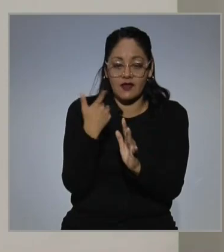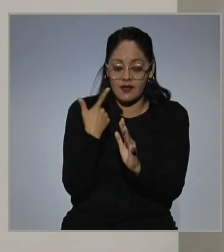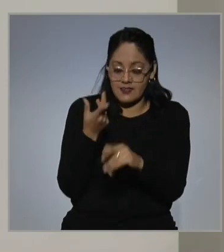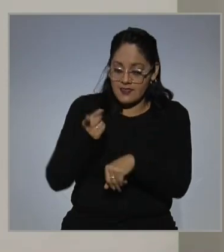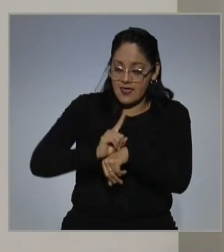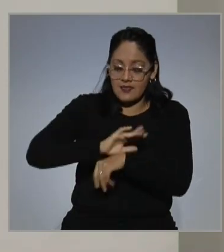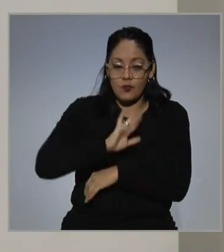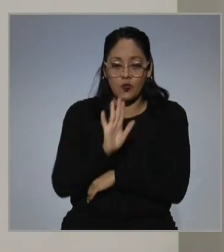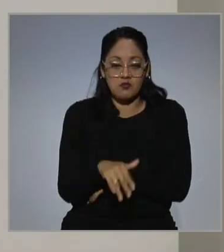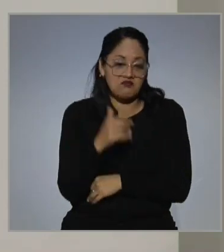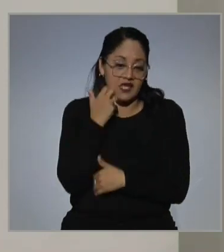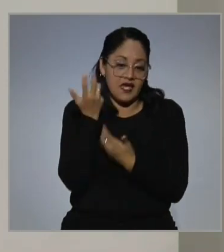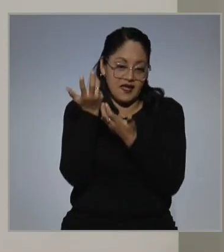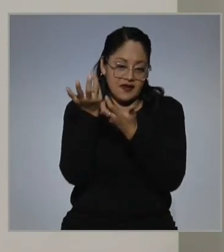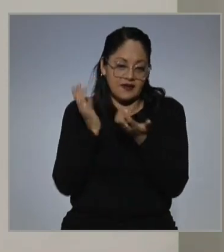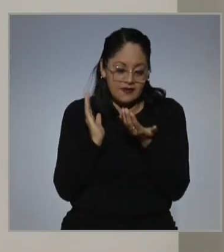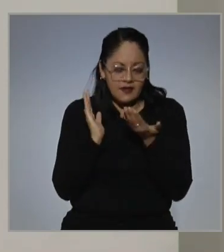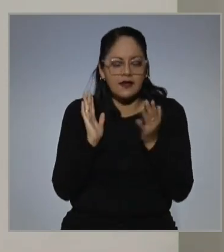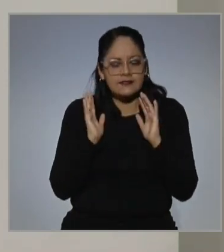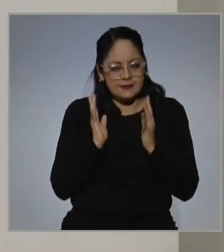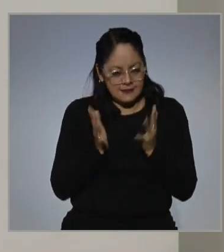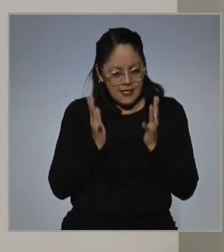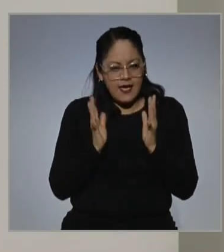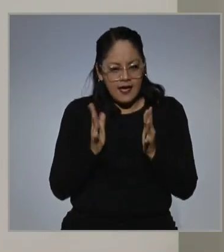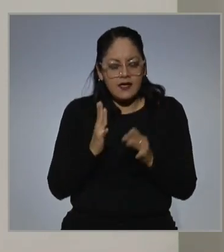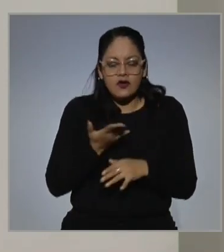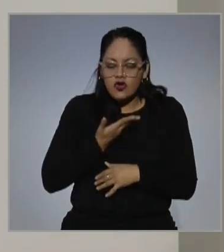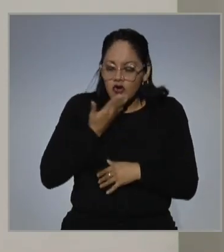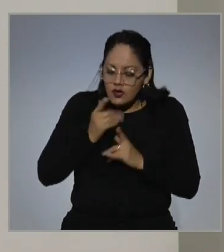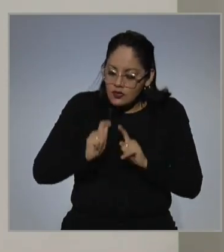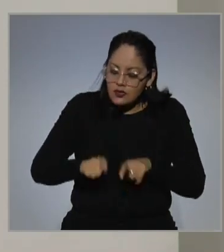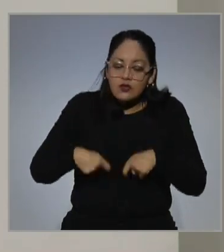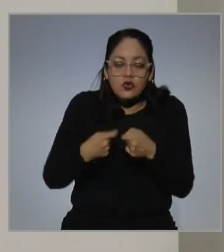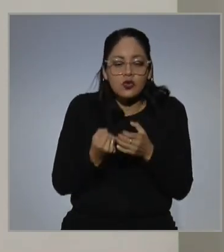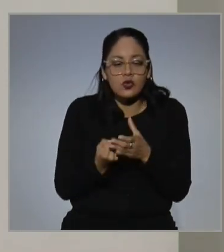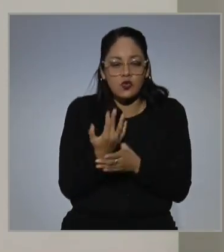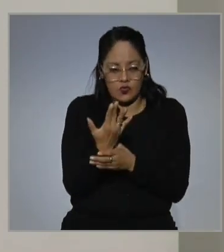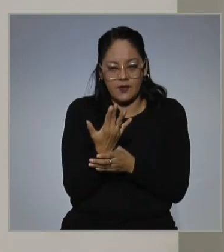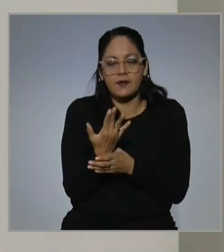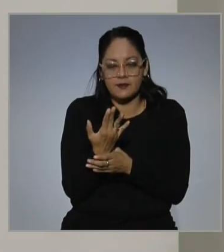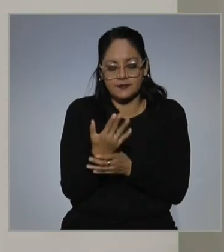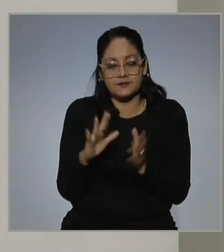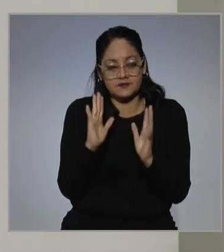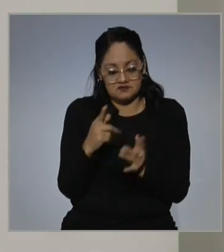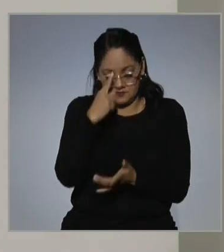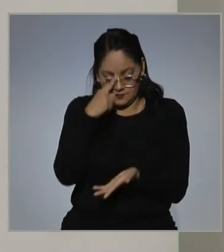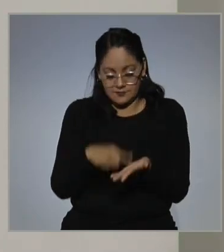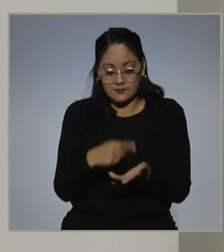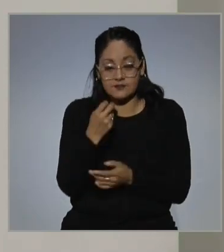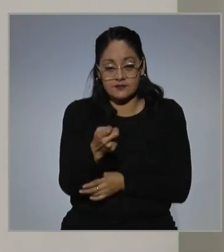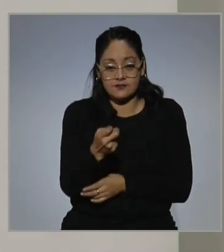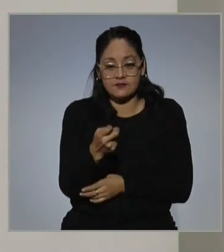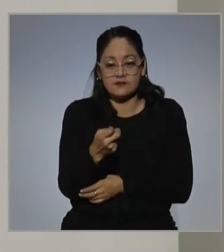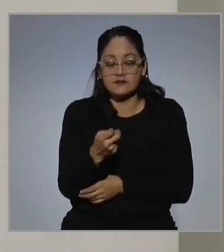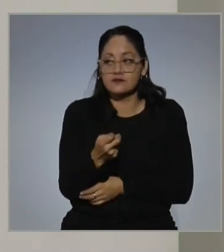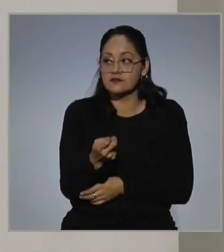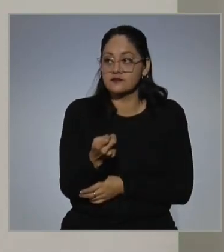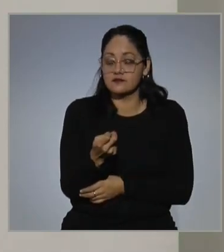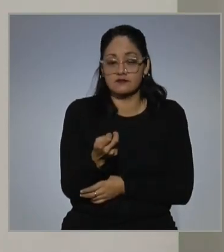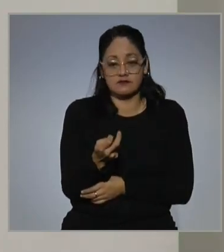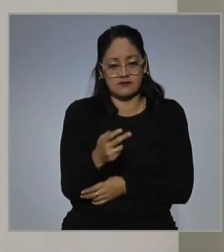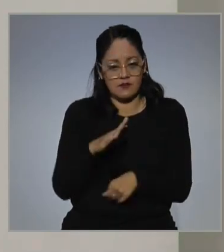Día de Muertos. Entonces, bueno, hay ya una nueva tradición y creo que tenemos en ese sentido